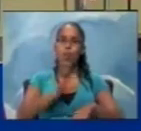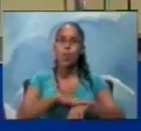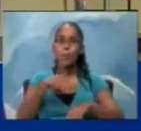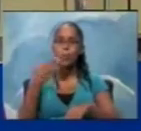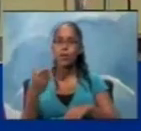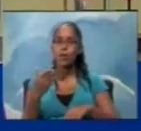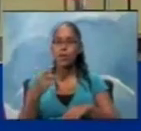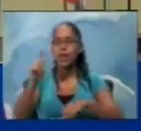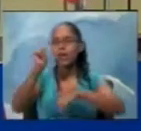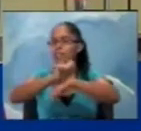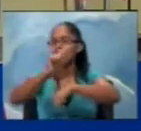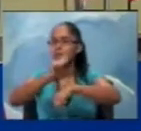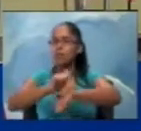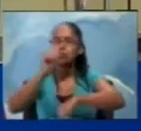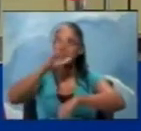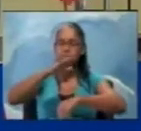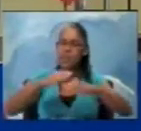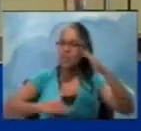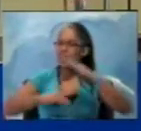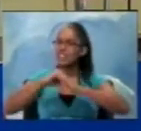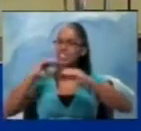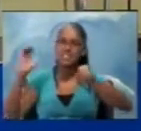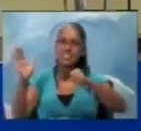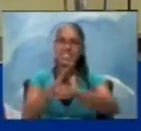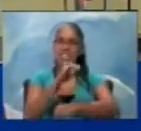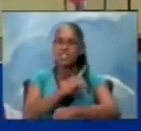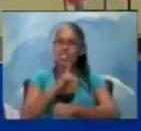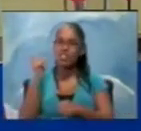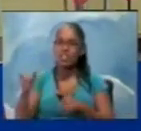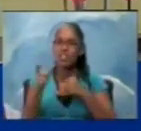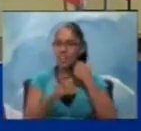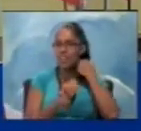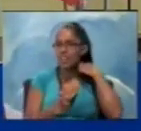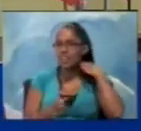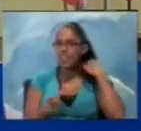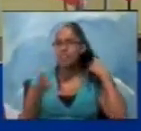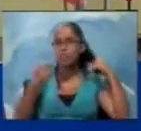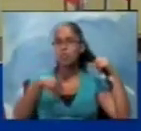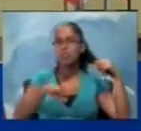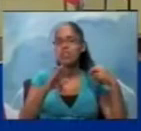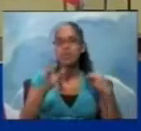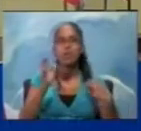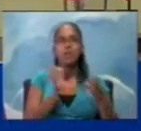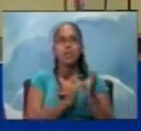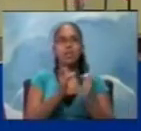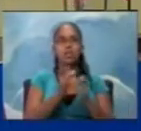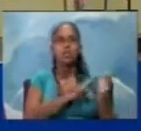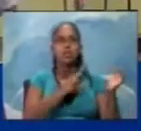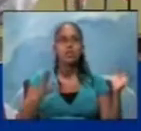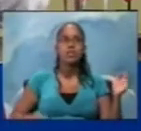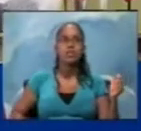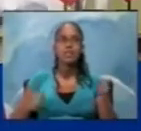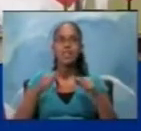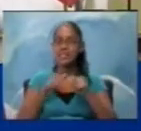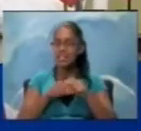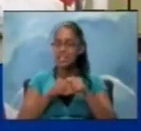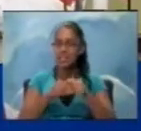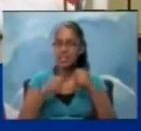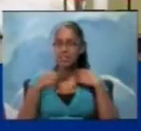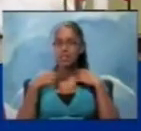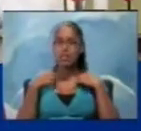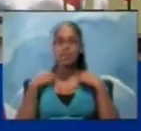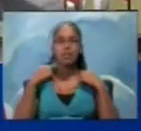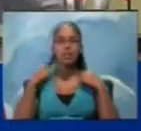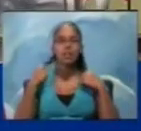el templo estaba lleno de gente. Por donde iba Jesús, le seguían las multitudes.